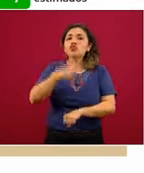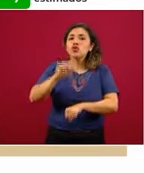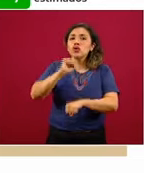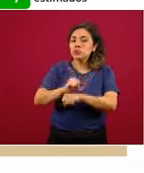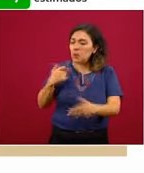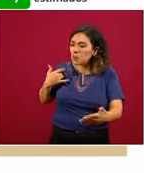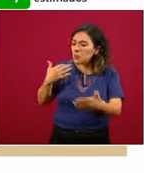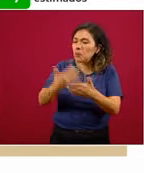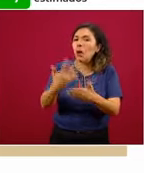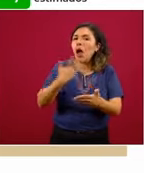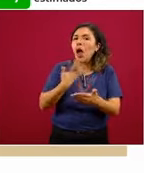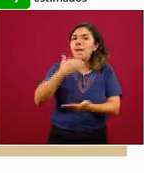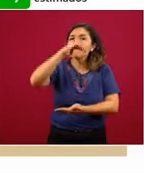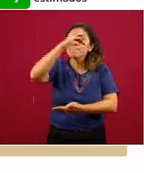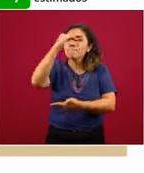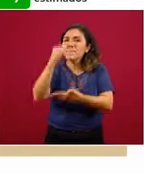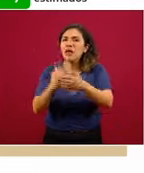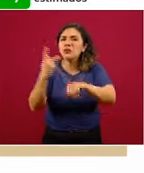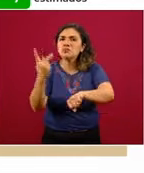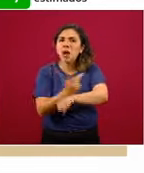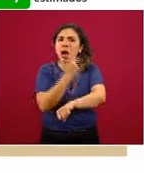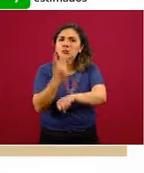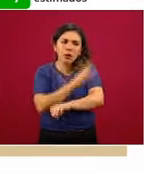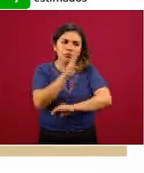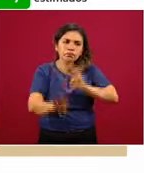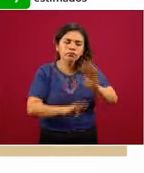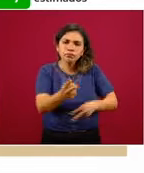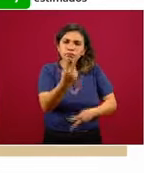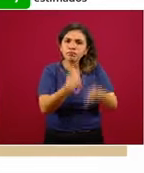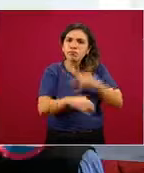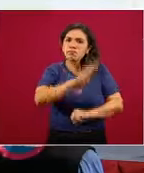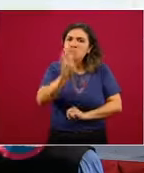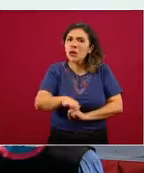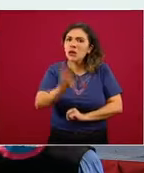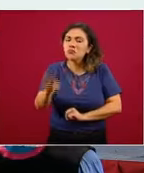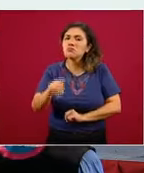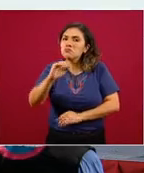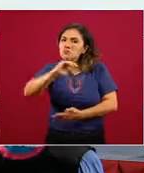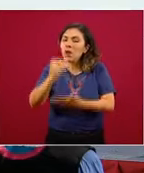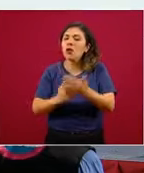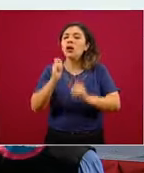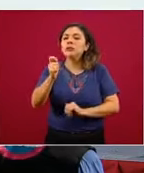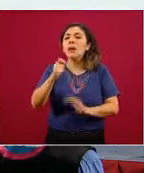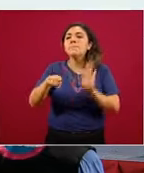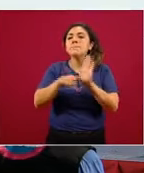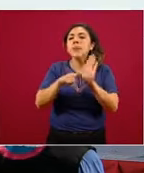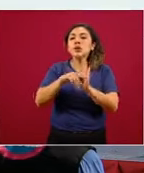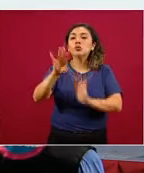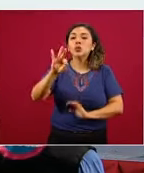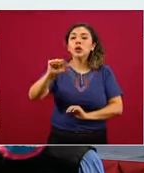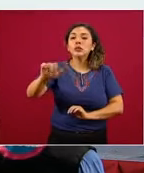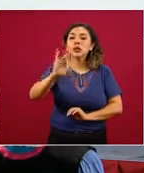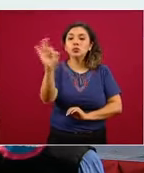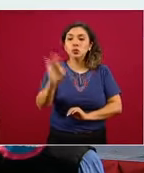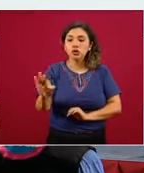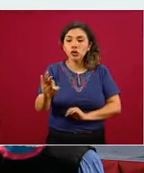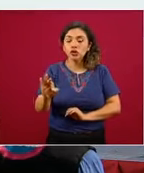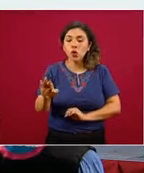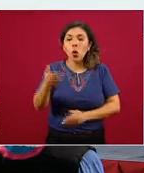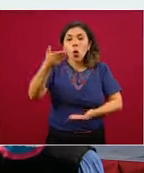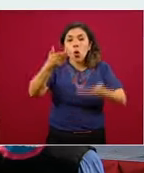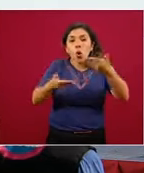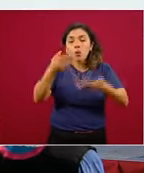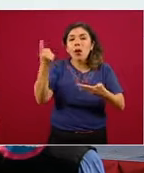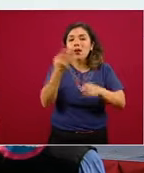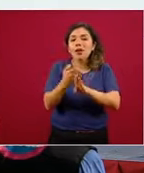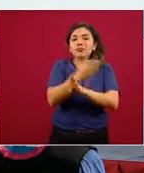un descenso en la ocurrencia de las mismas, siendo de menos 46% la comparación entre la semana